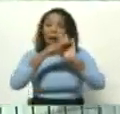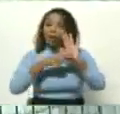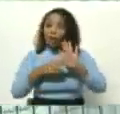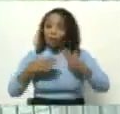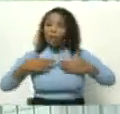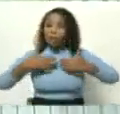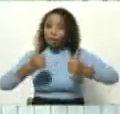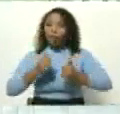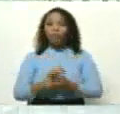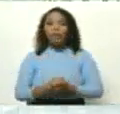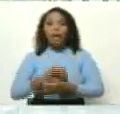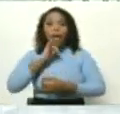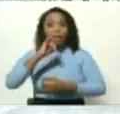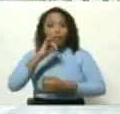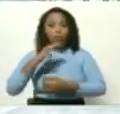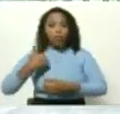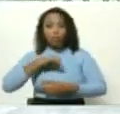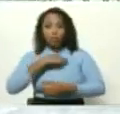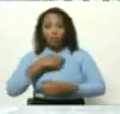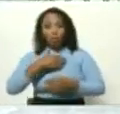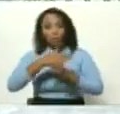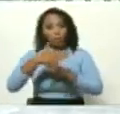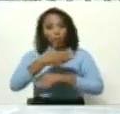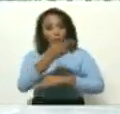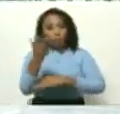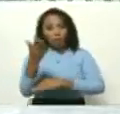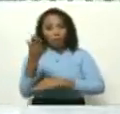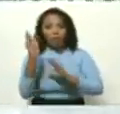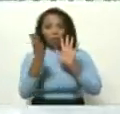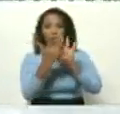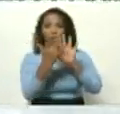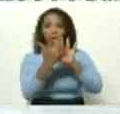medidas de bioseguridad. Es la información que nosotros podemos aportar a esta hora y con ella retornamos el contacto.